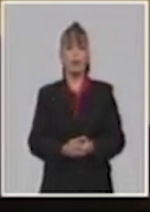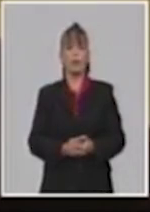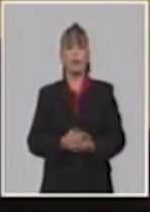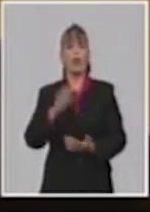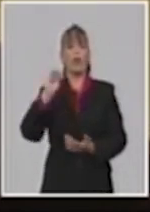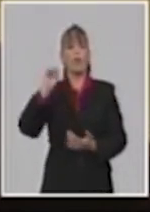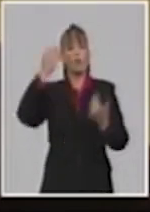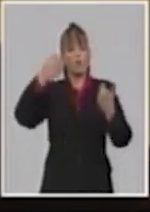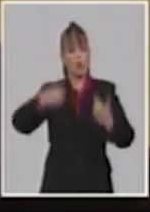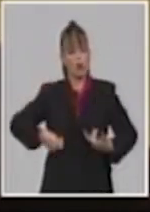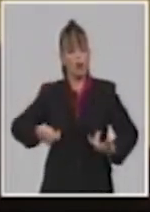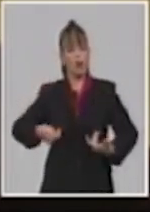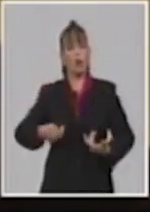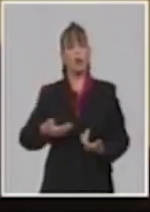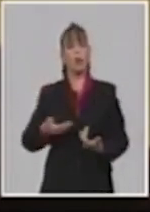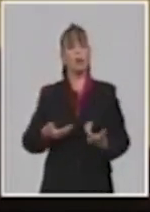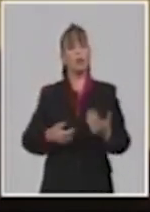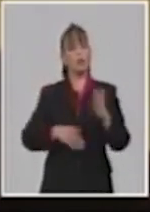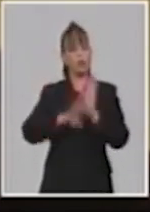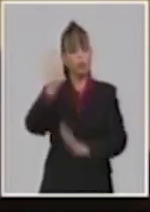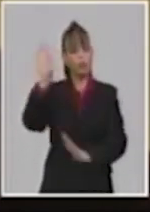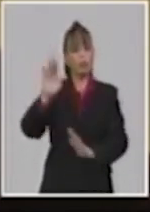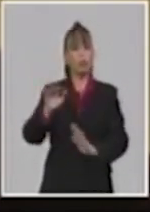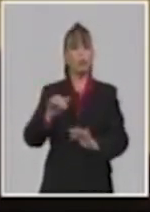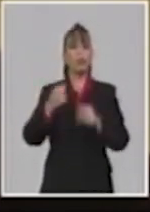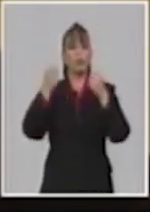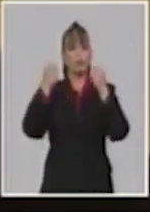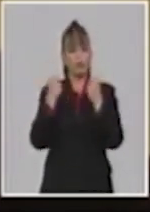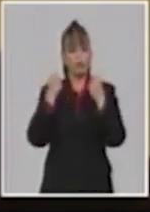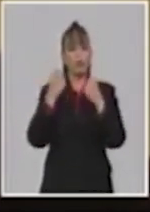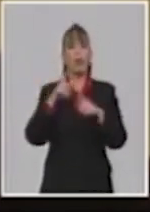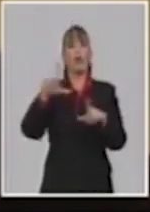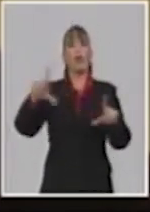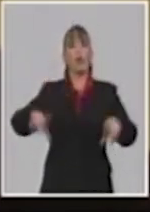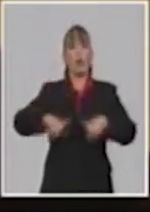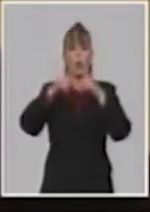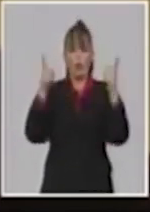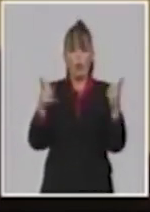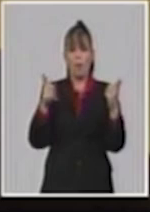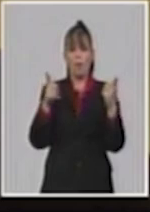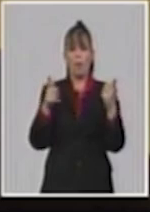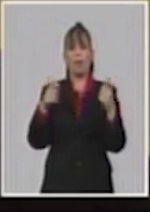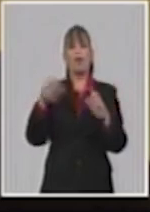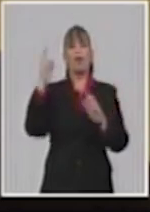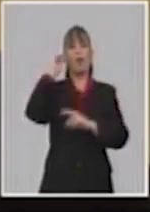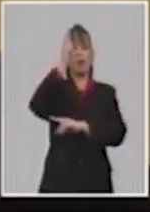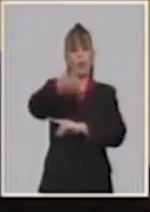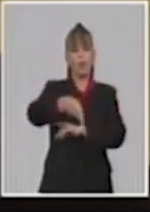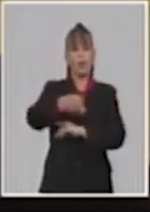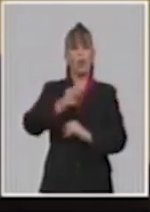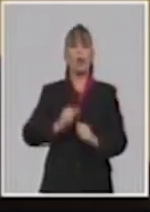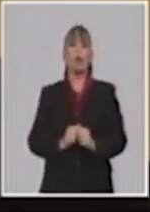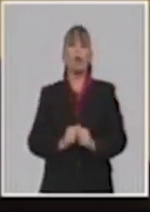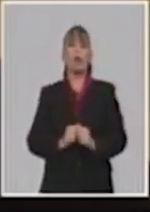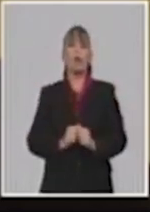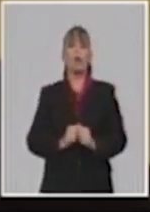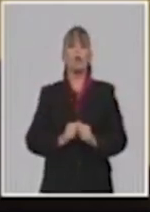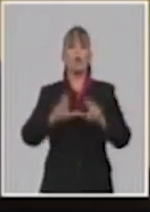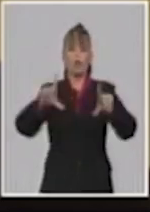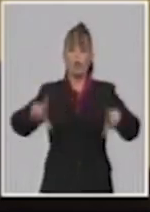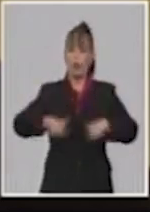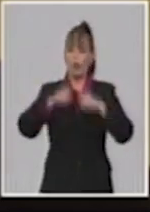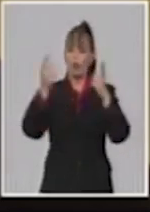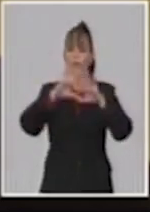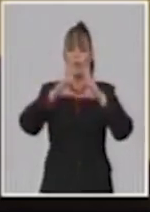moral, están todos firmes, todos dispuestos a cumplir la misión. Estamos realizando todas las medidas de cuidado y